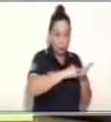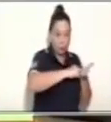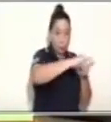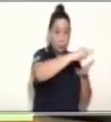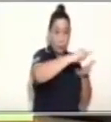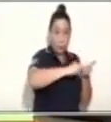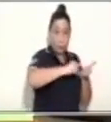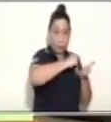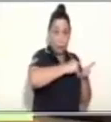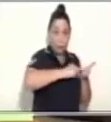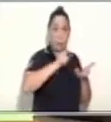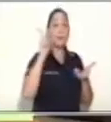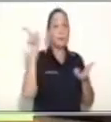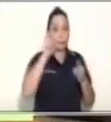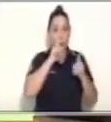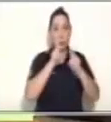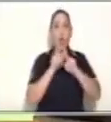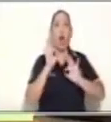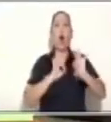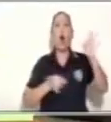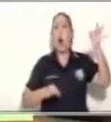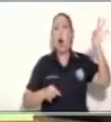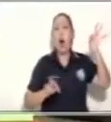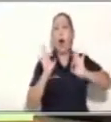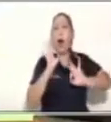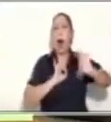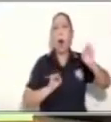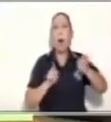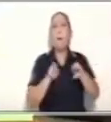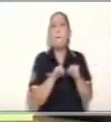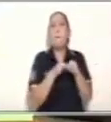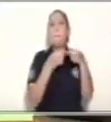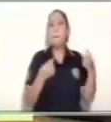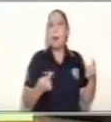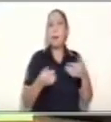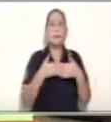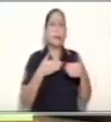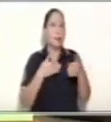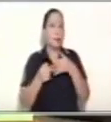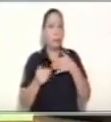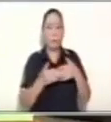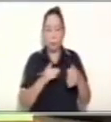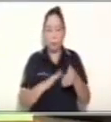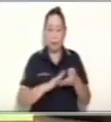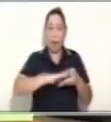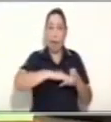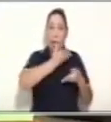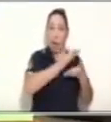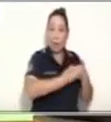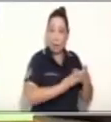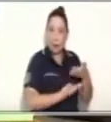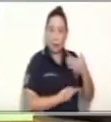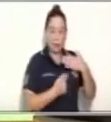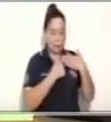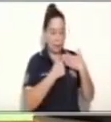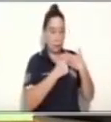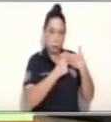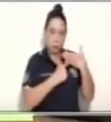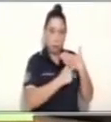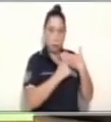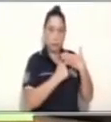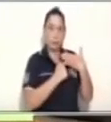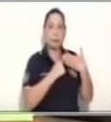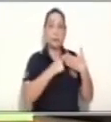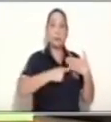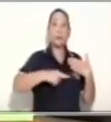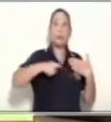hojas doble oficio, pero puedes utilizar periódico o una hoja que ya esté manchada, no importa, utilizas la parte de atrás que te haga el trazo